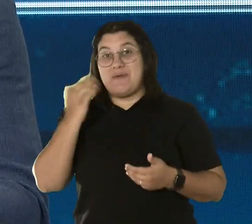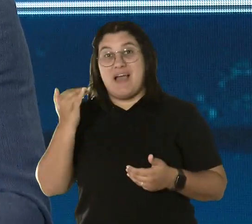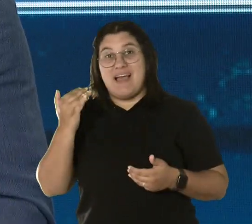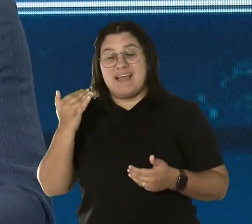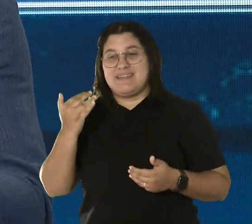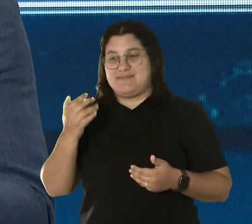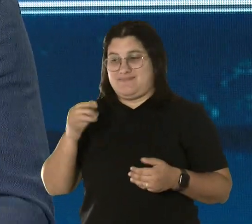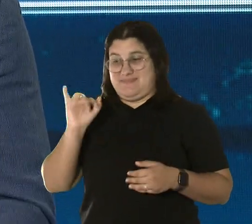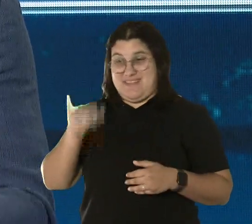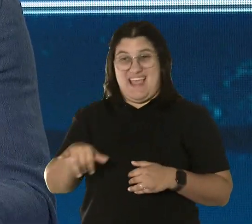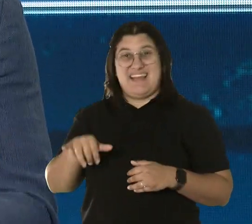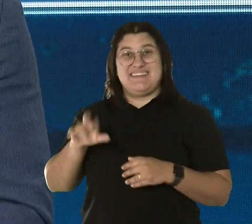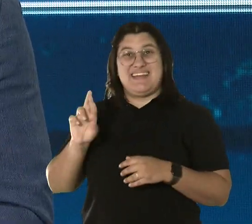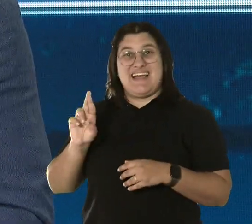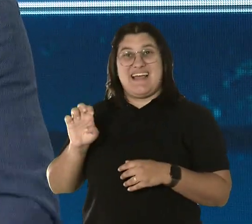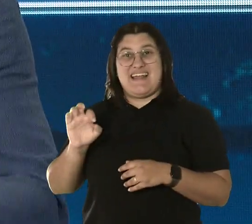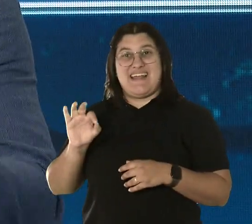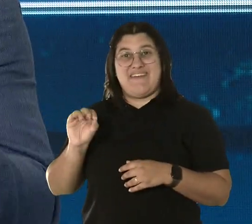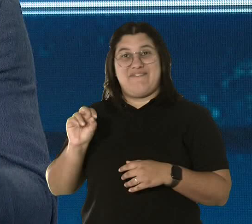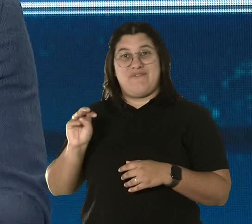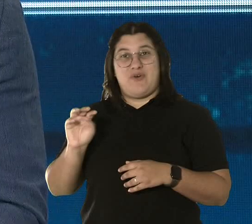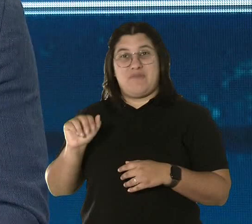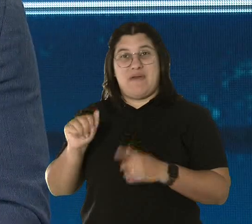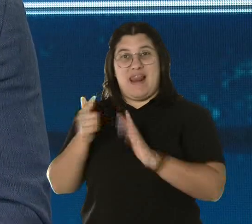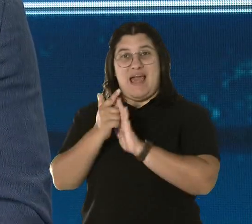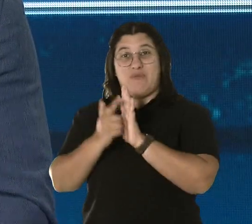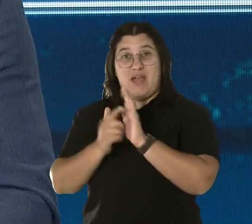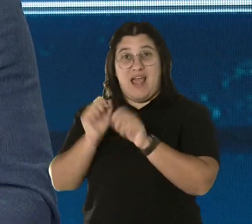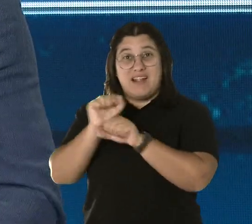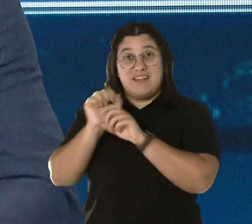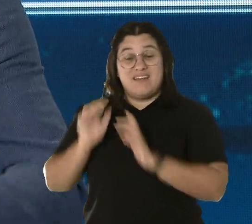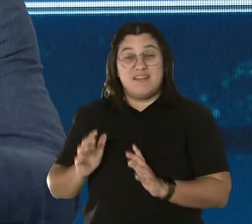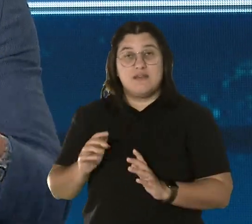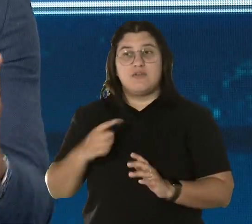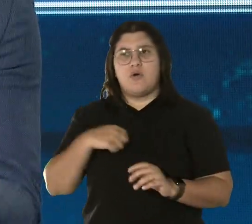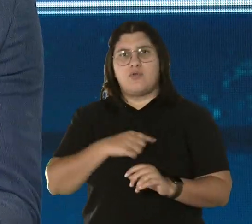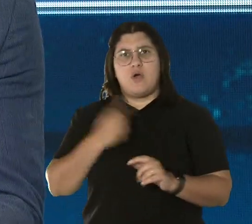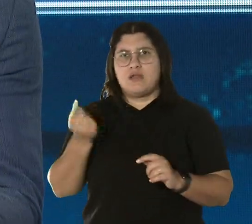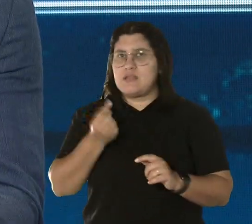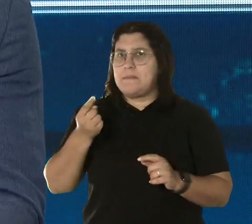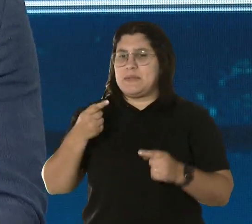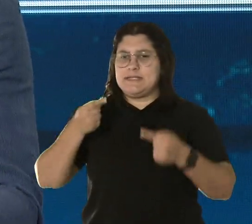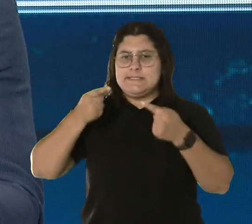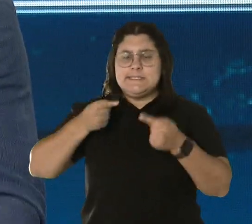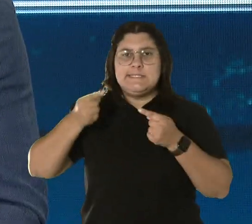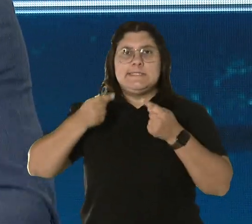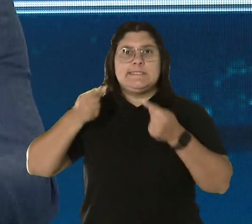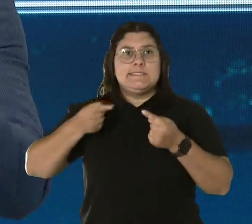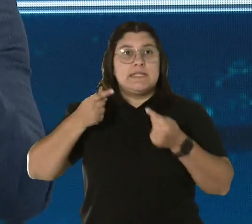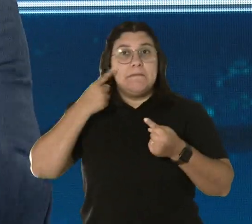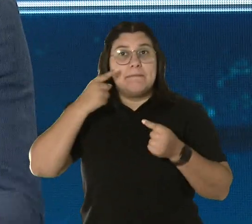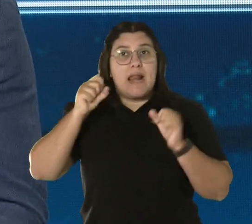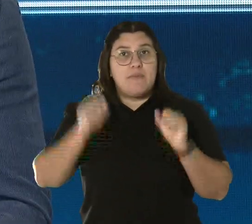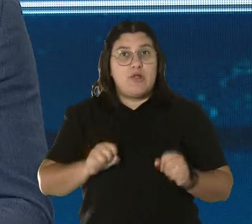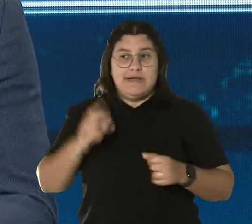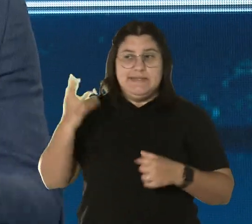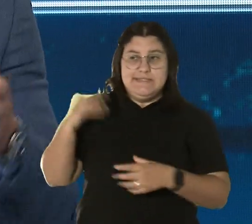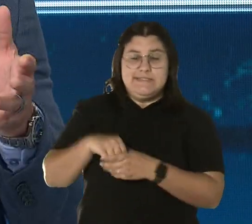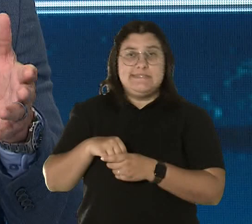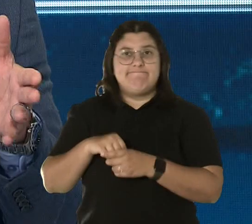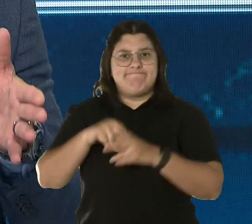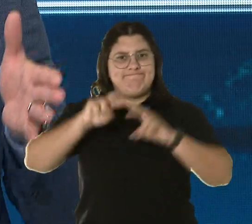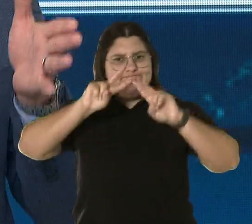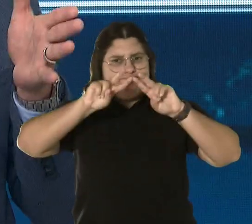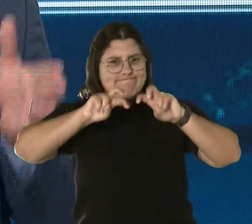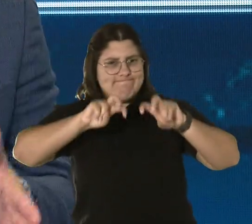laboral, nosotros como asociación estuvimos siempre legislando para que se sometiera un análisis intenso de la